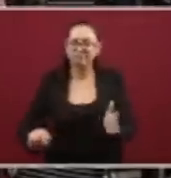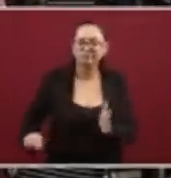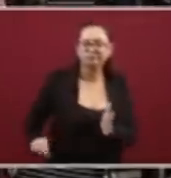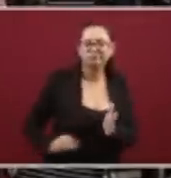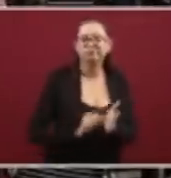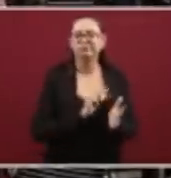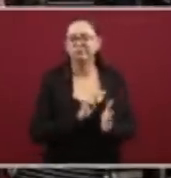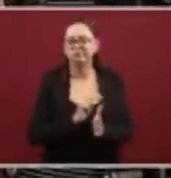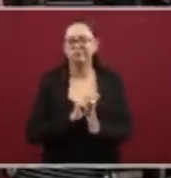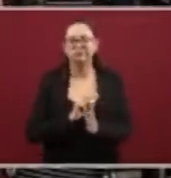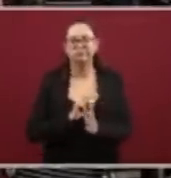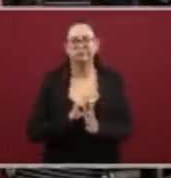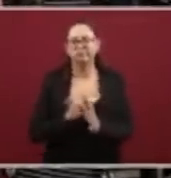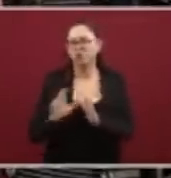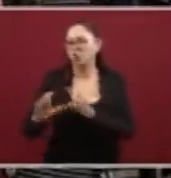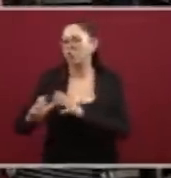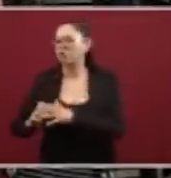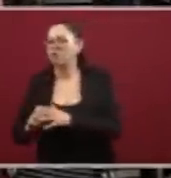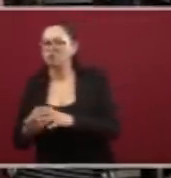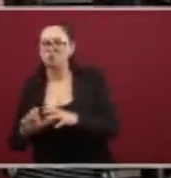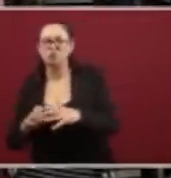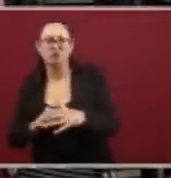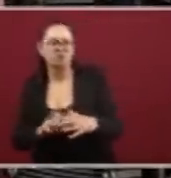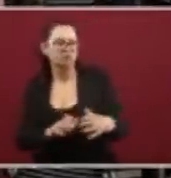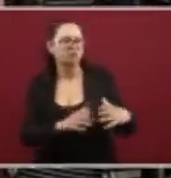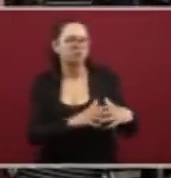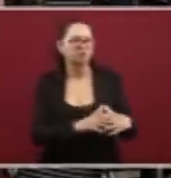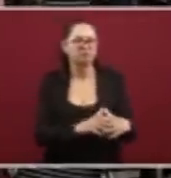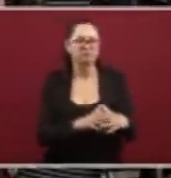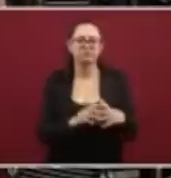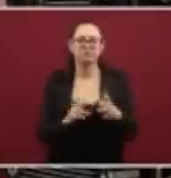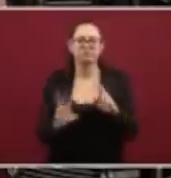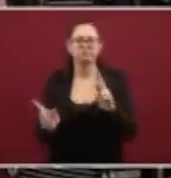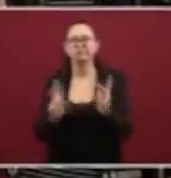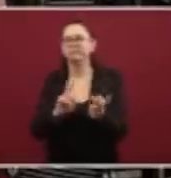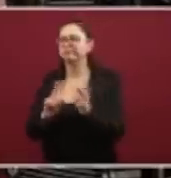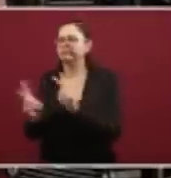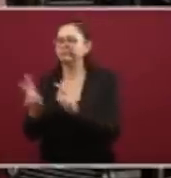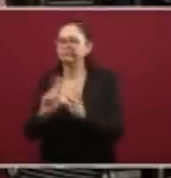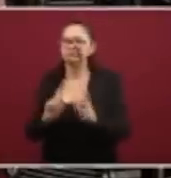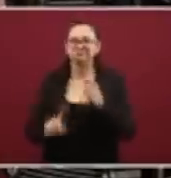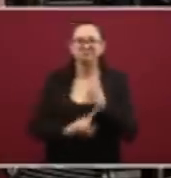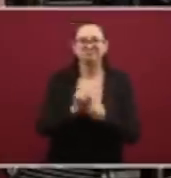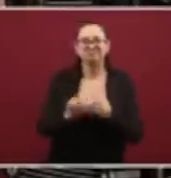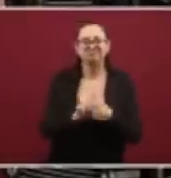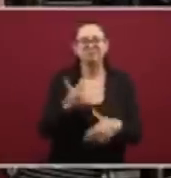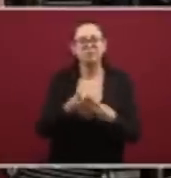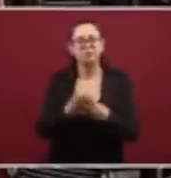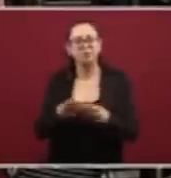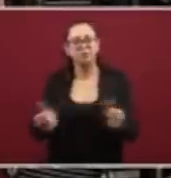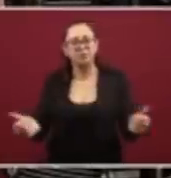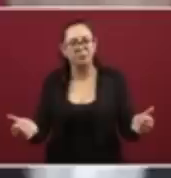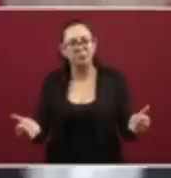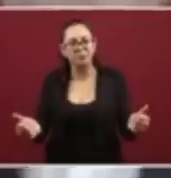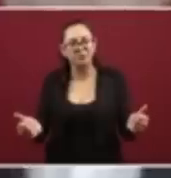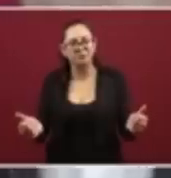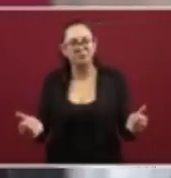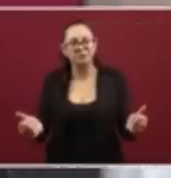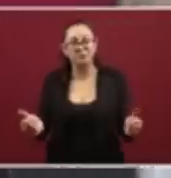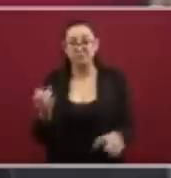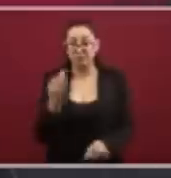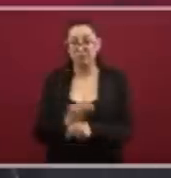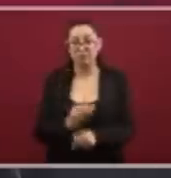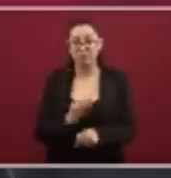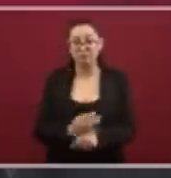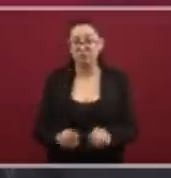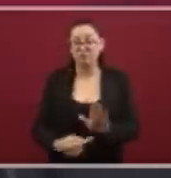los vecinos de otras comunidades y se terminan los conflictos esto que les estoy diciendo esto